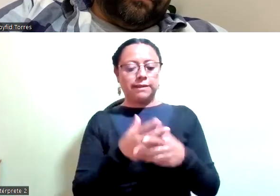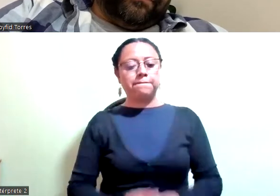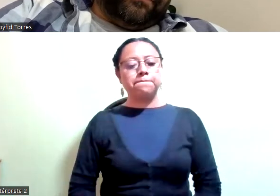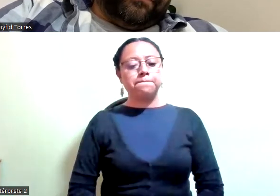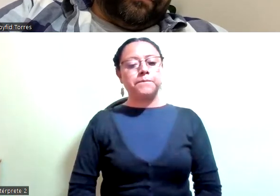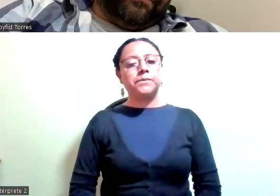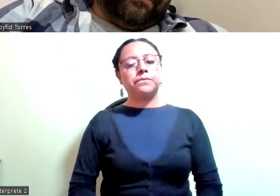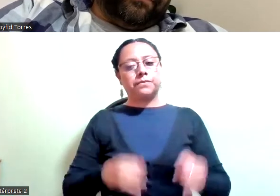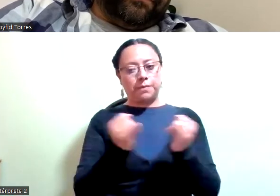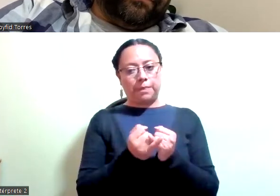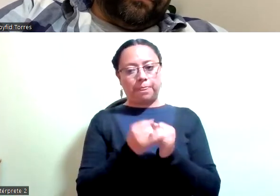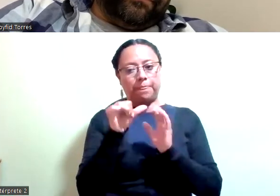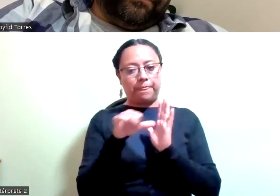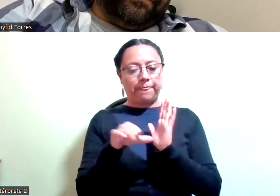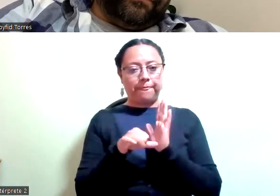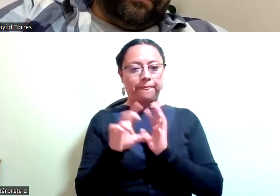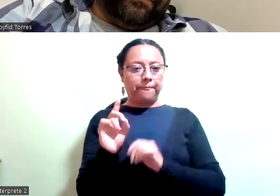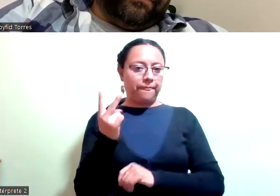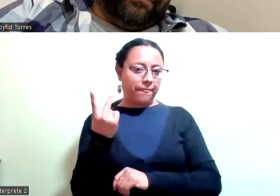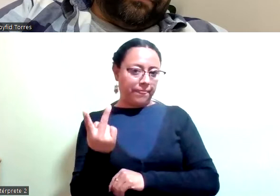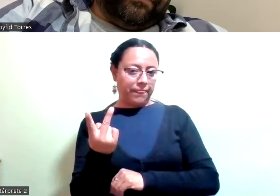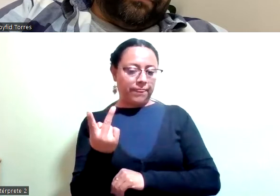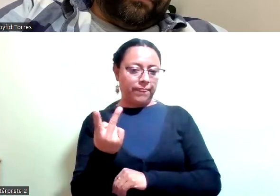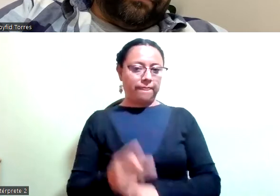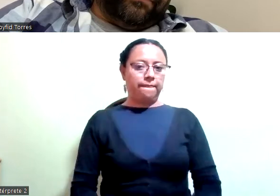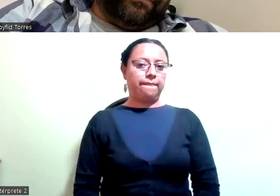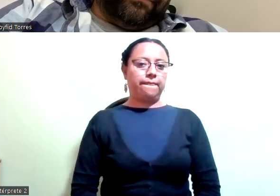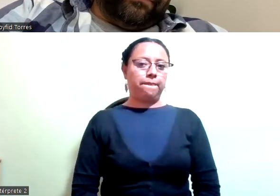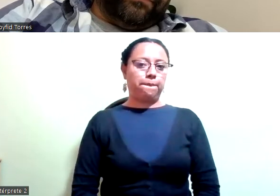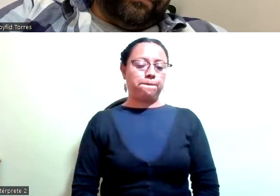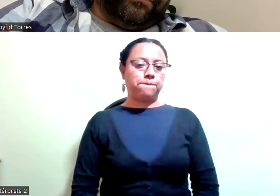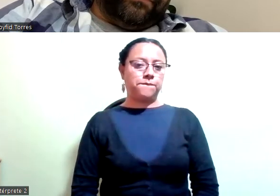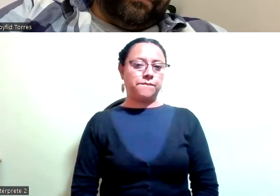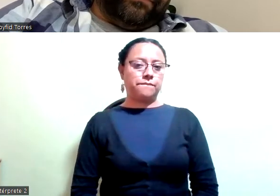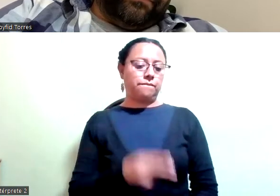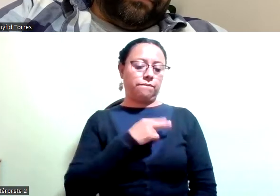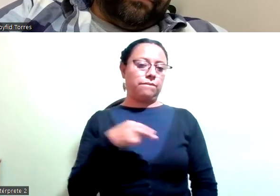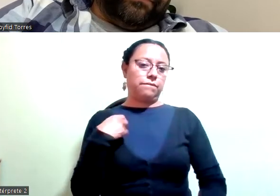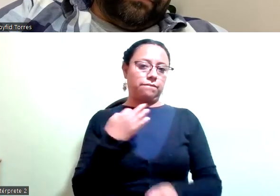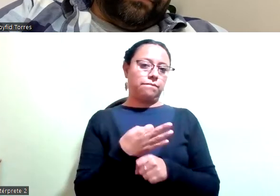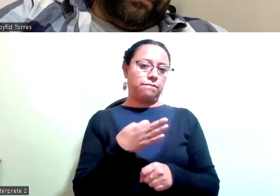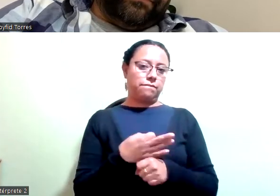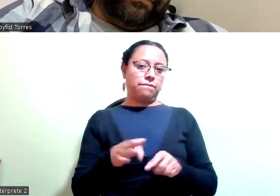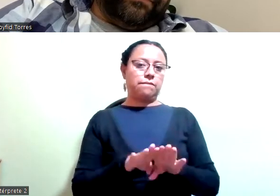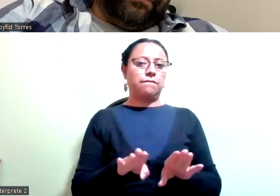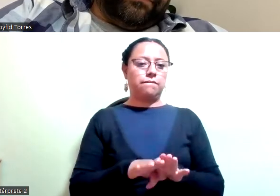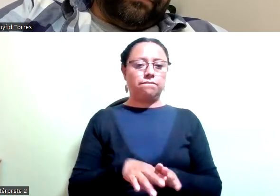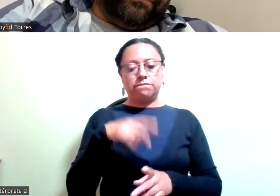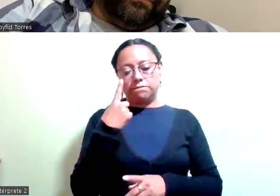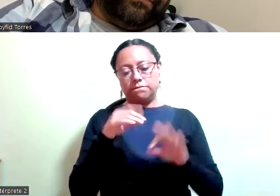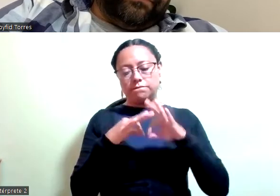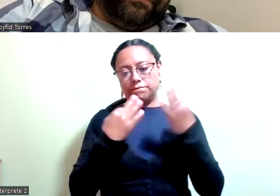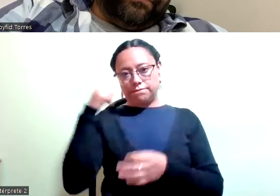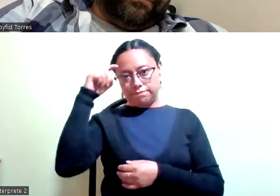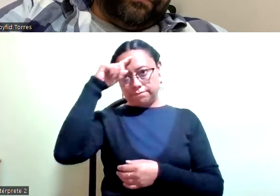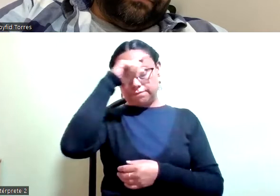bueno, también en el artículo 32 estamos, digamos, en una situación también complicada porque